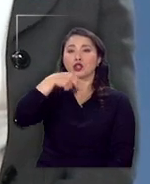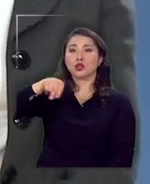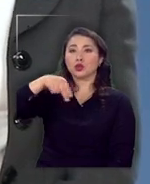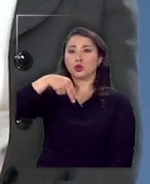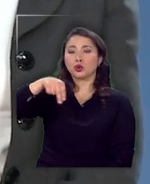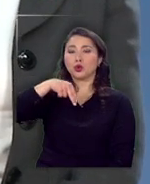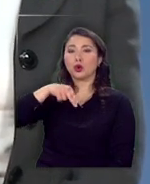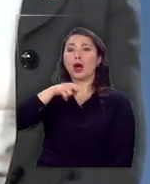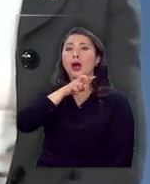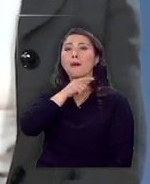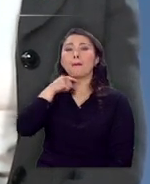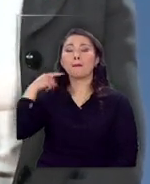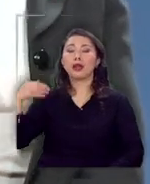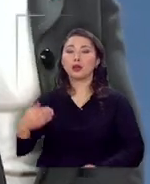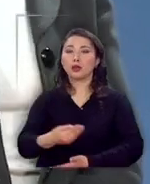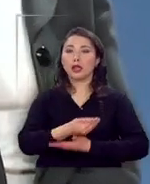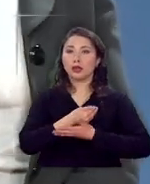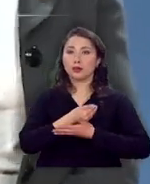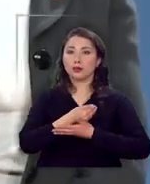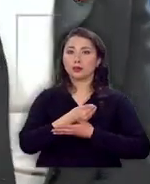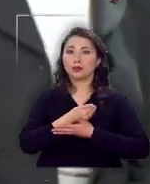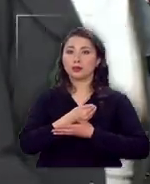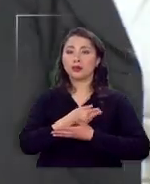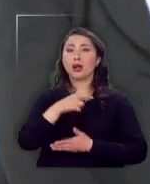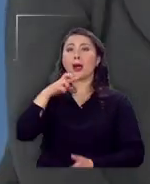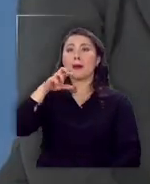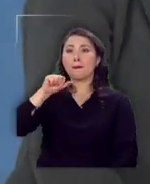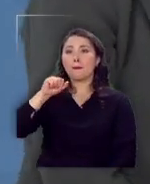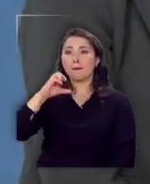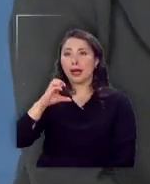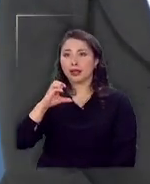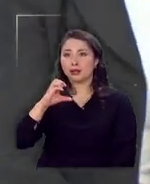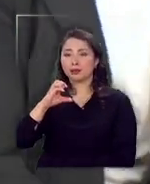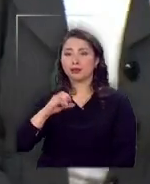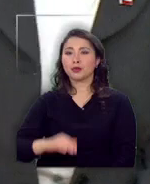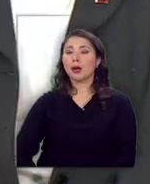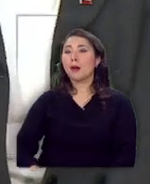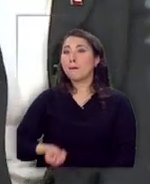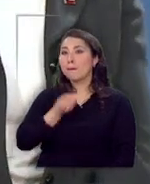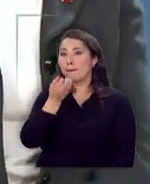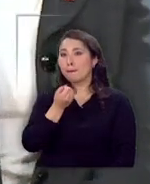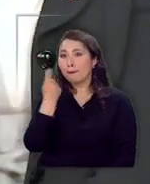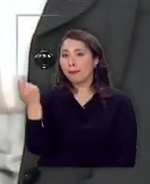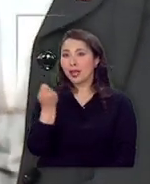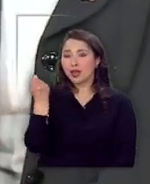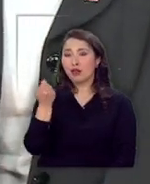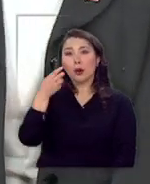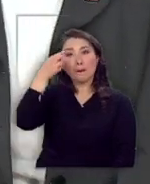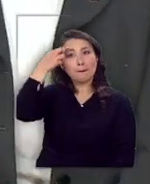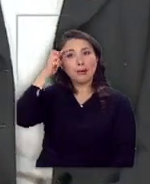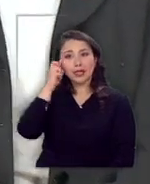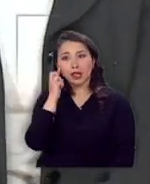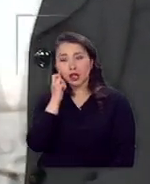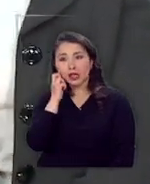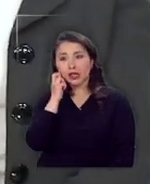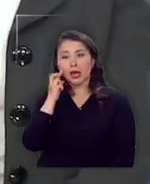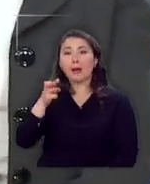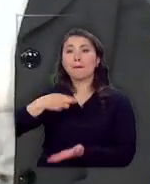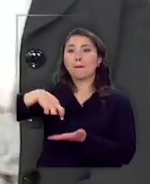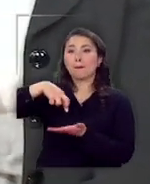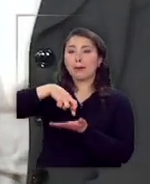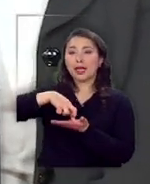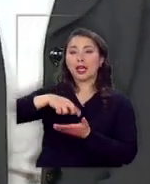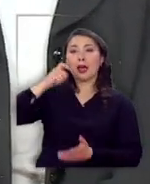padre hurtado pedro aguirre cerda peñaflor peñalolén pirque